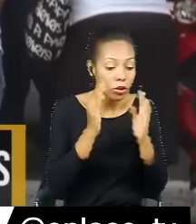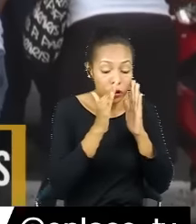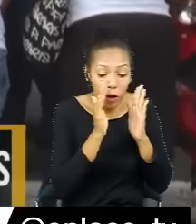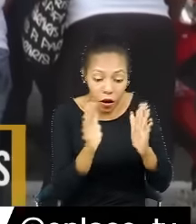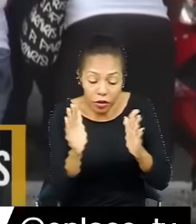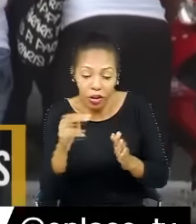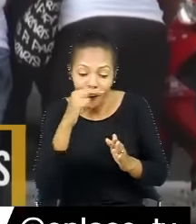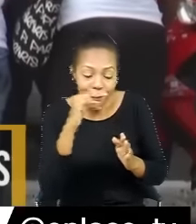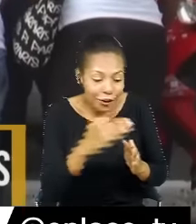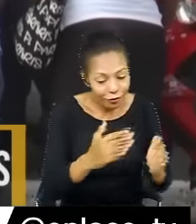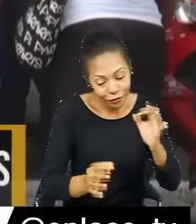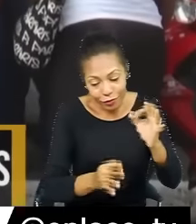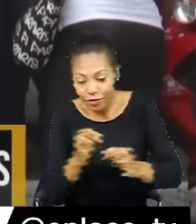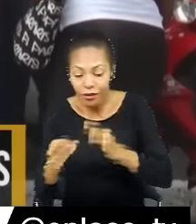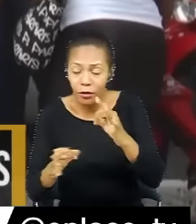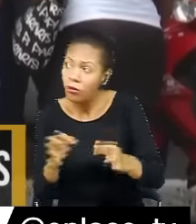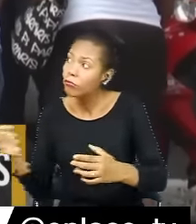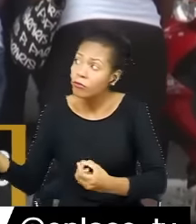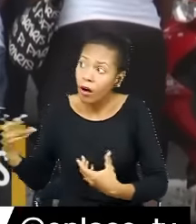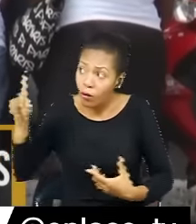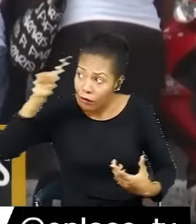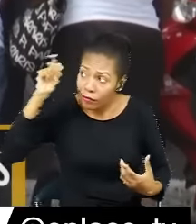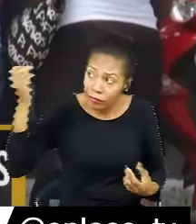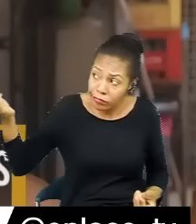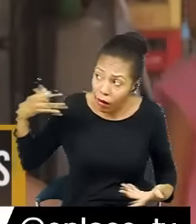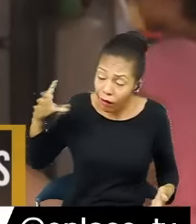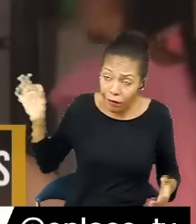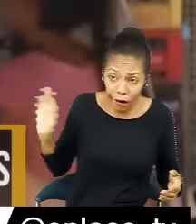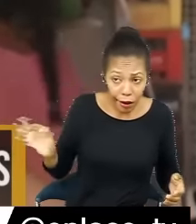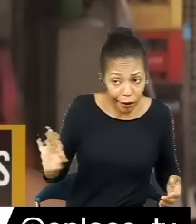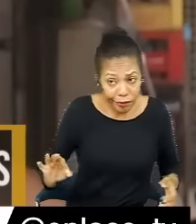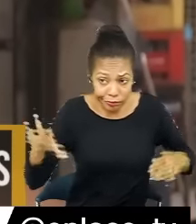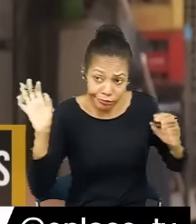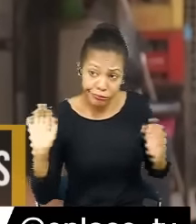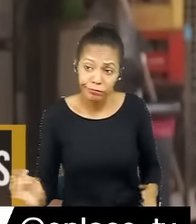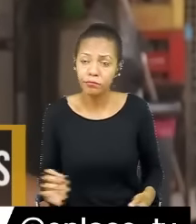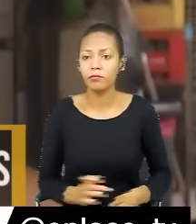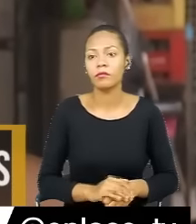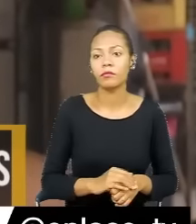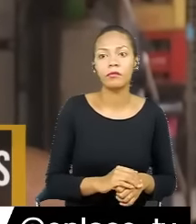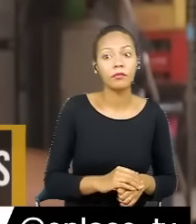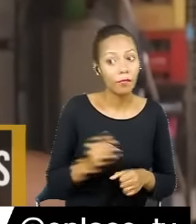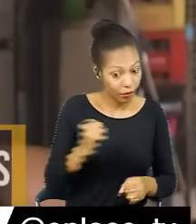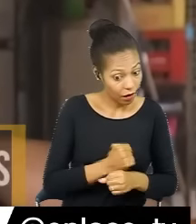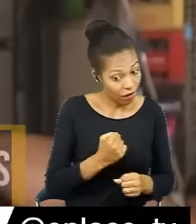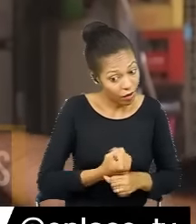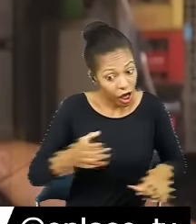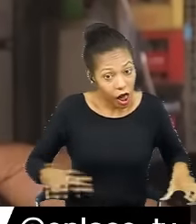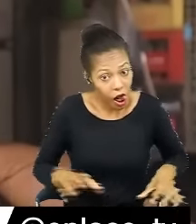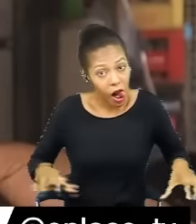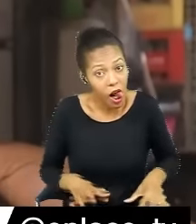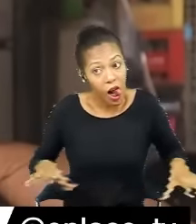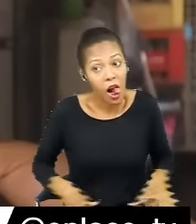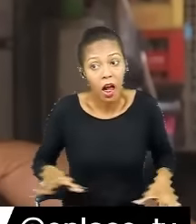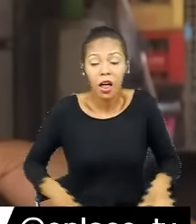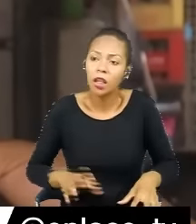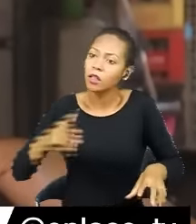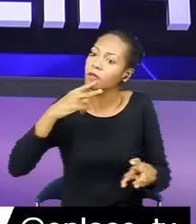adolescentes sin obtener beneficio alguno por parte del gobierno nacional. El trabajo es muy grande y la recompensa es muy poca.